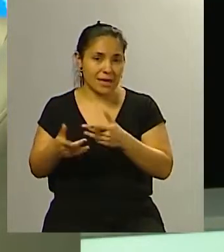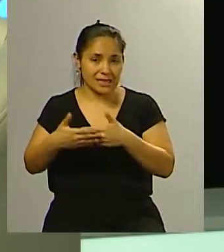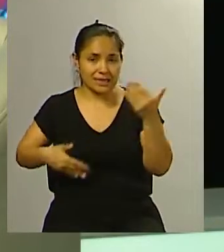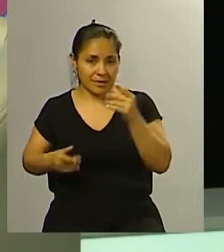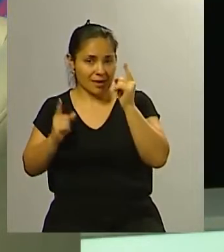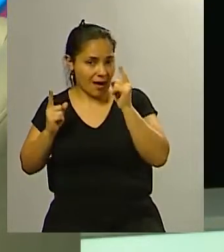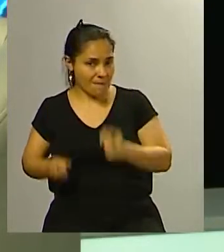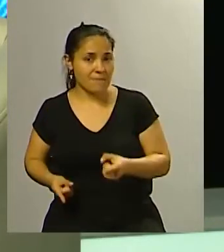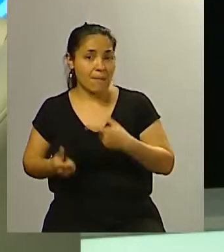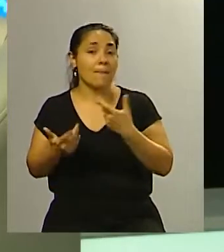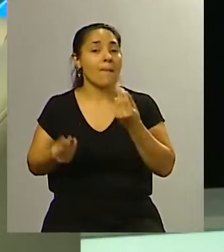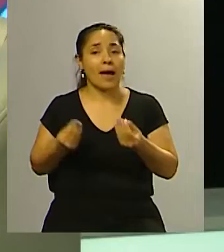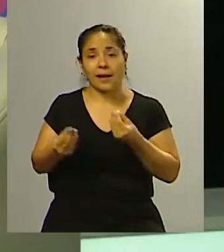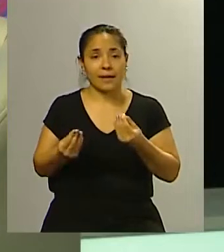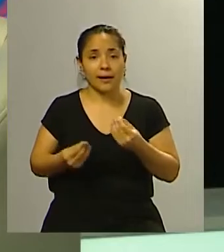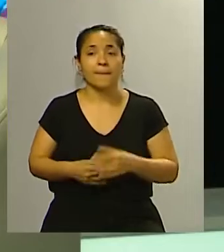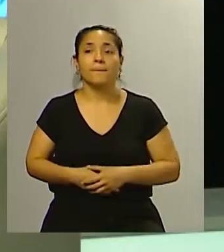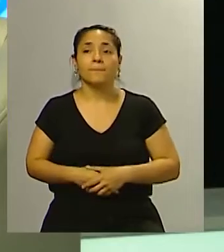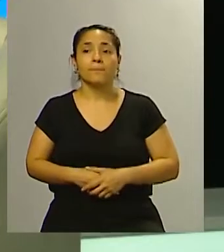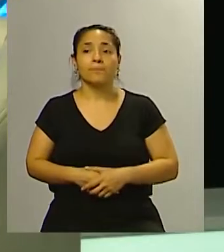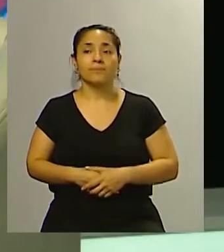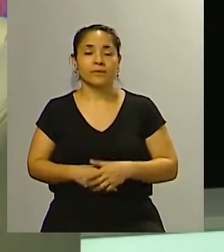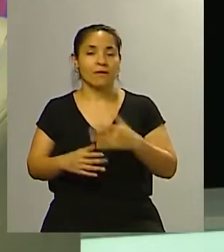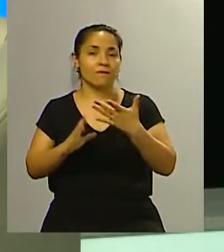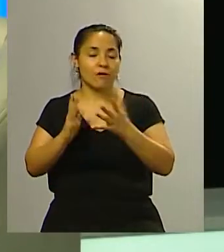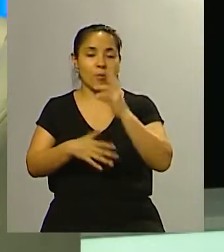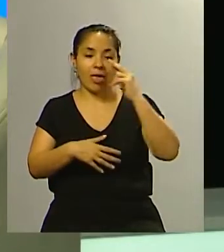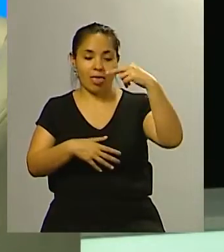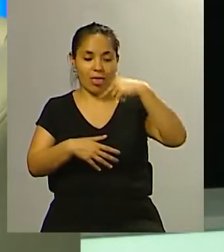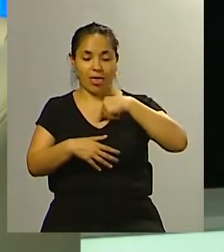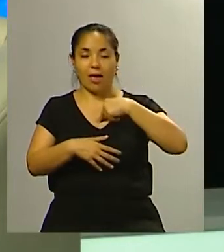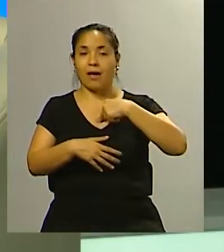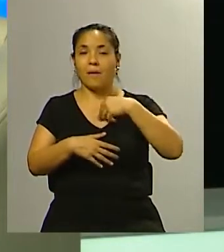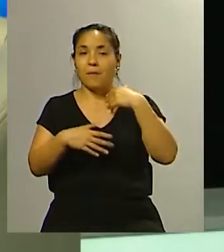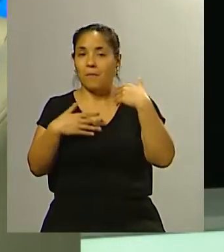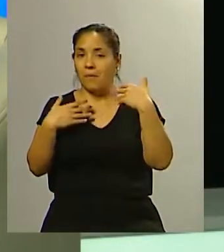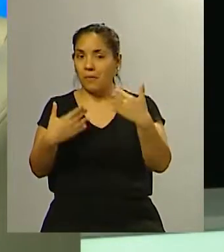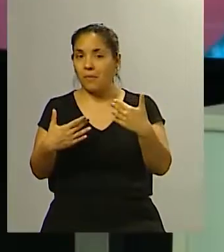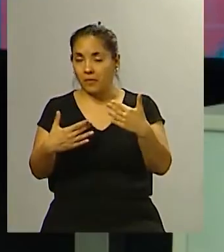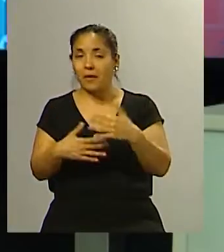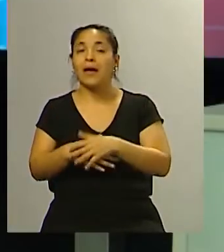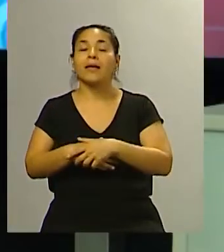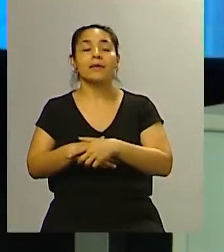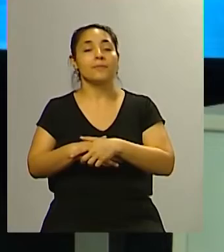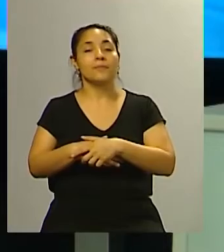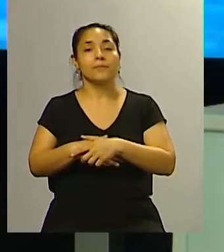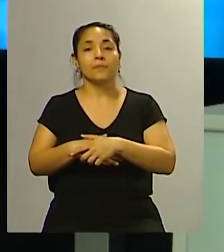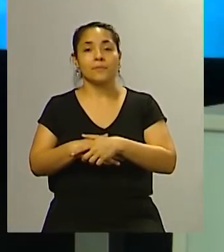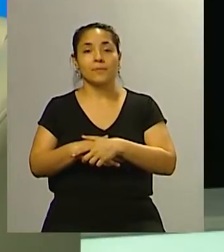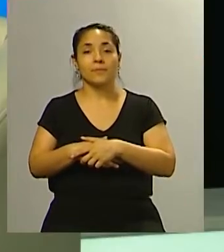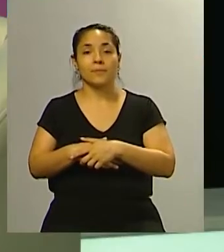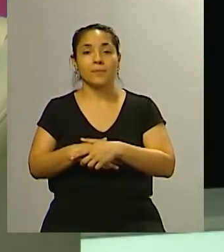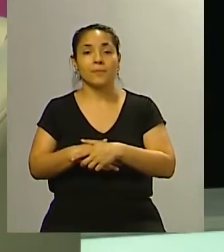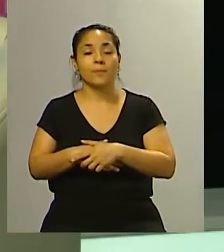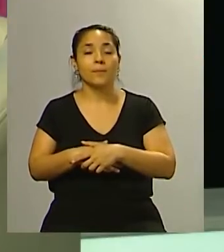para poder validar o mirarnos hacia el interior en todas las dimensiones que hemos gestionado. Y creo